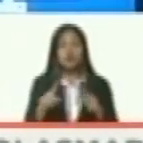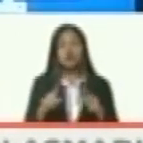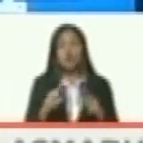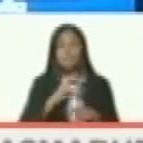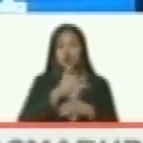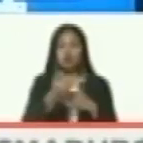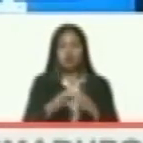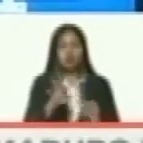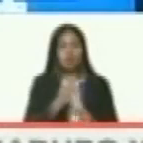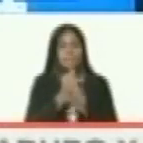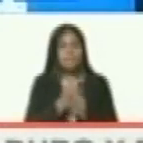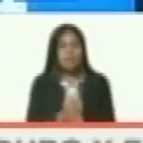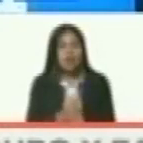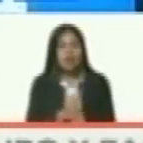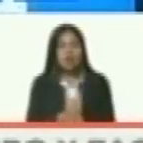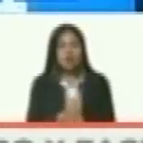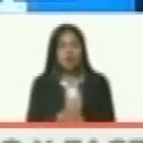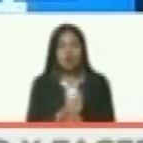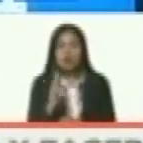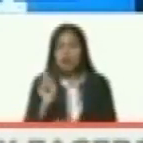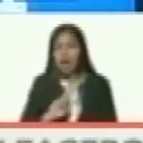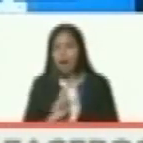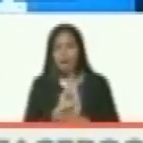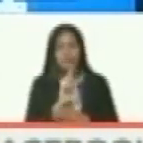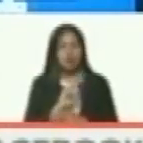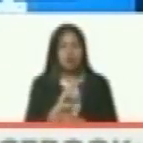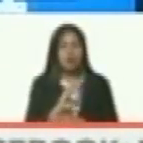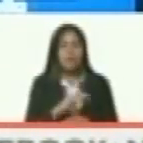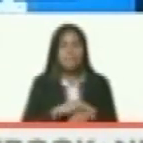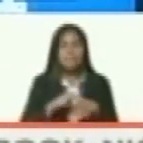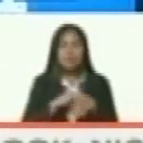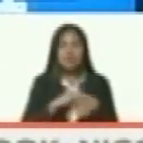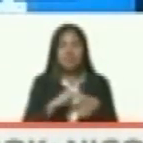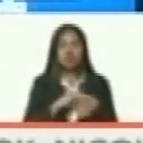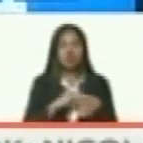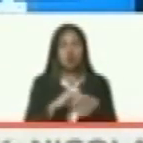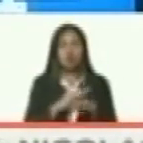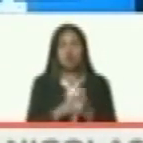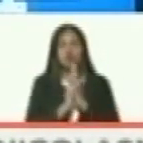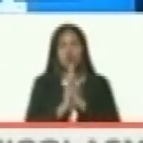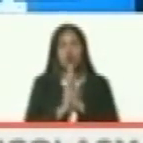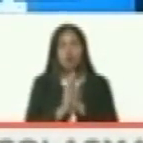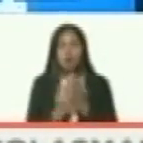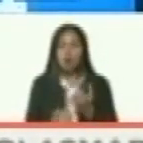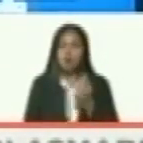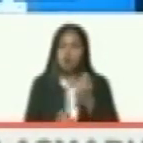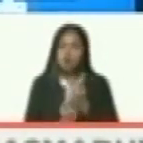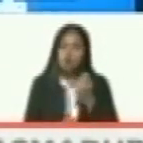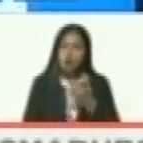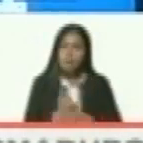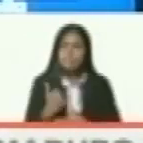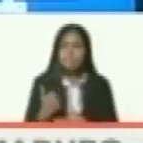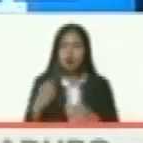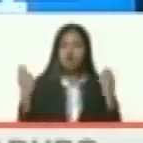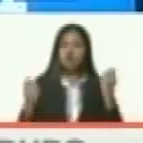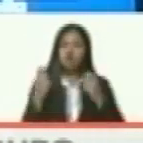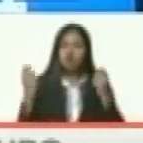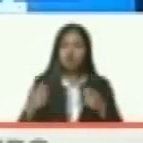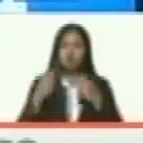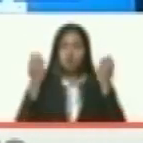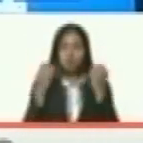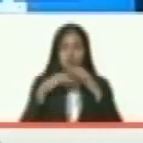parte, pronto, ministro Márquez, tome nota, para reformatear, reimpulsar